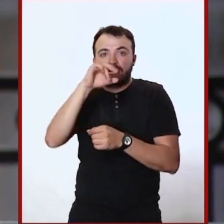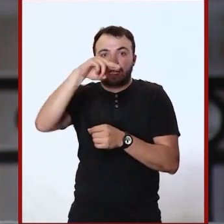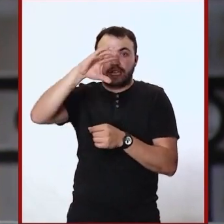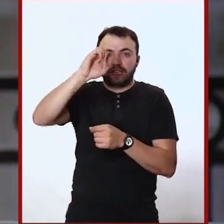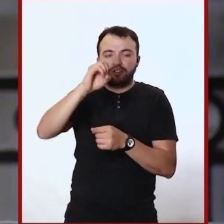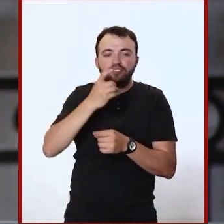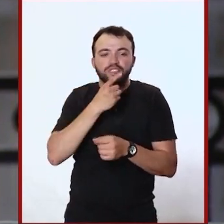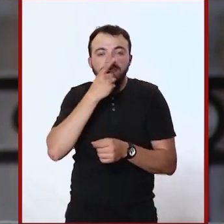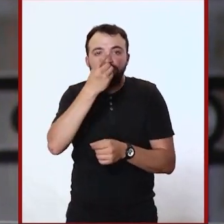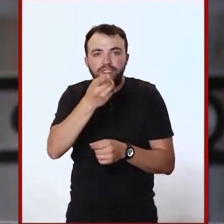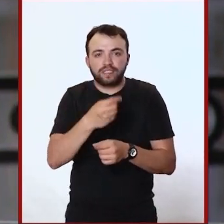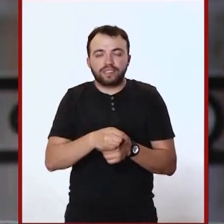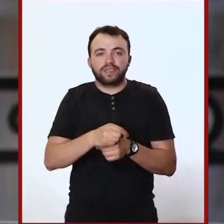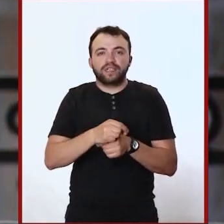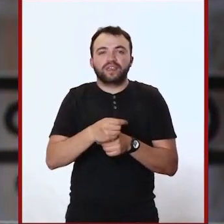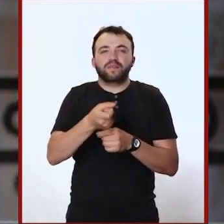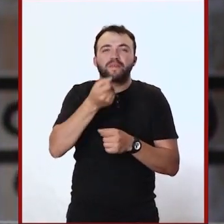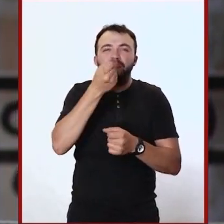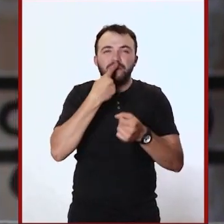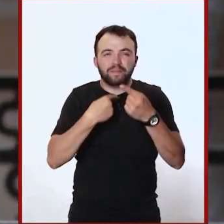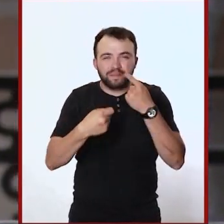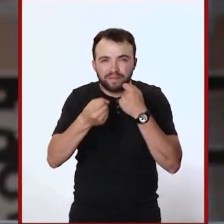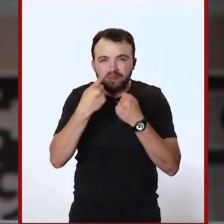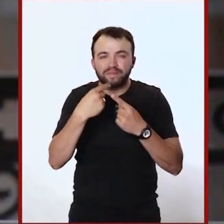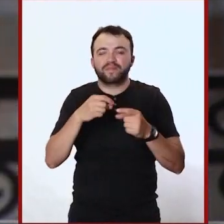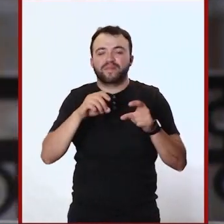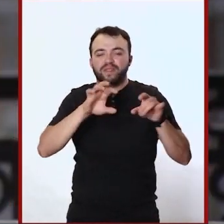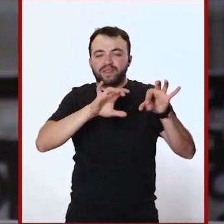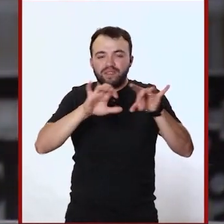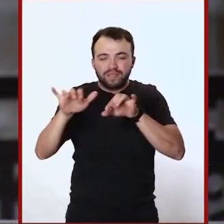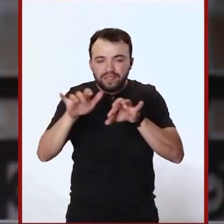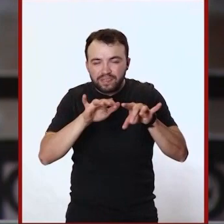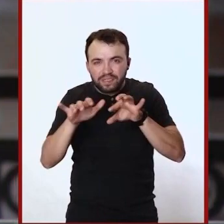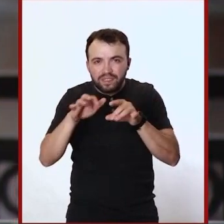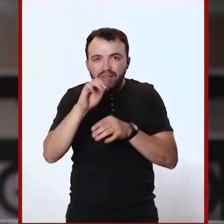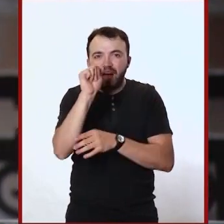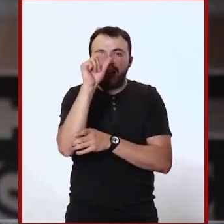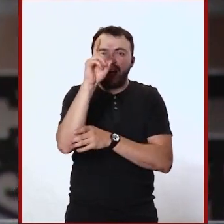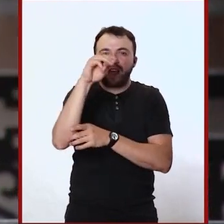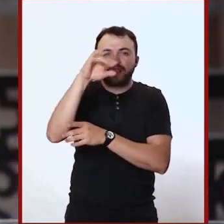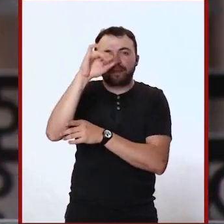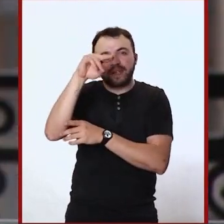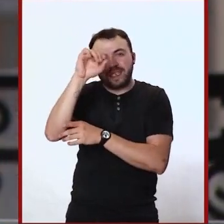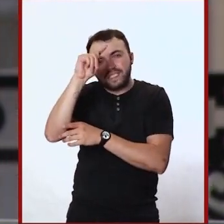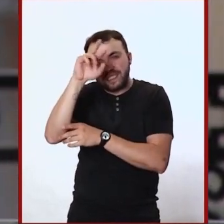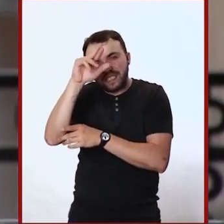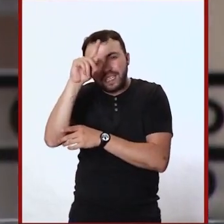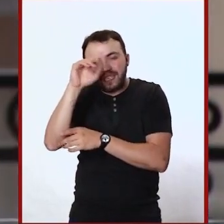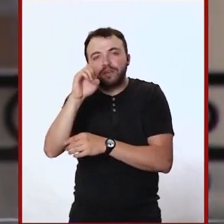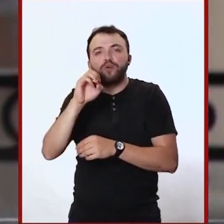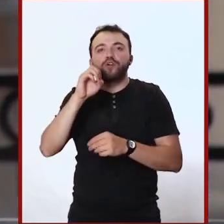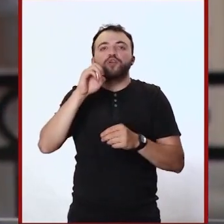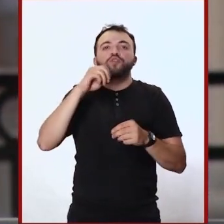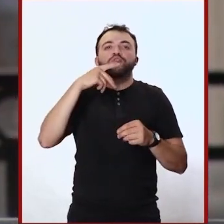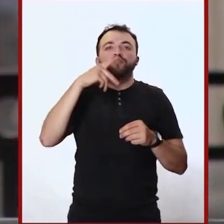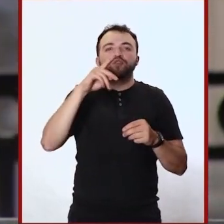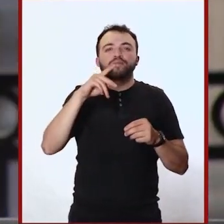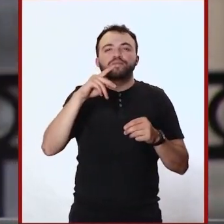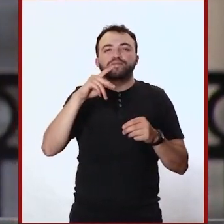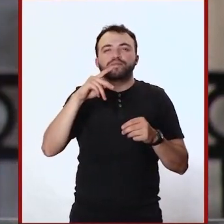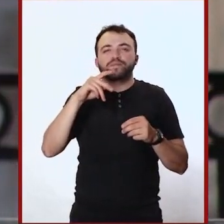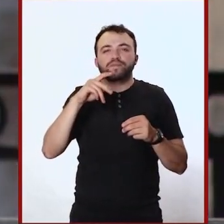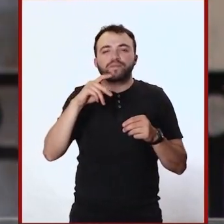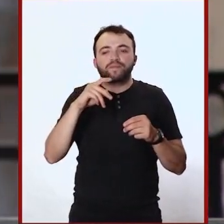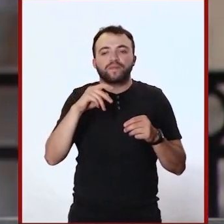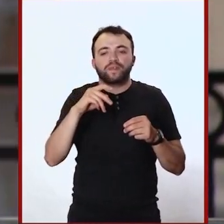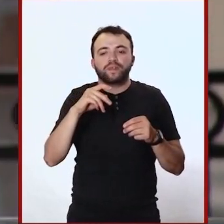que la medicina, marketing digital y administrativo, negocios o comercios internacionales ocupan los